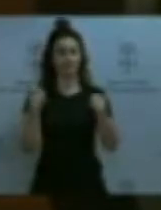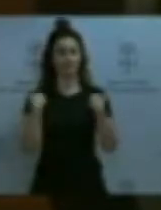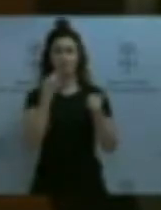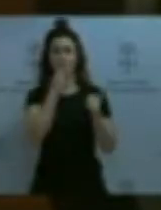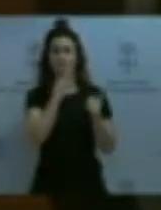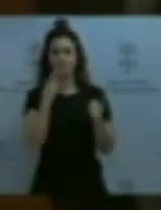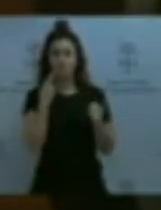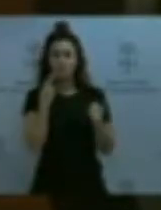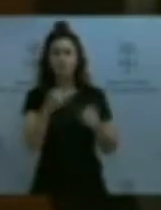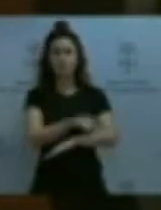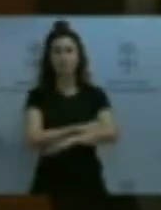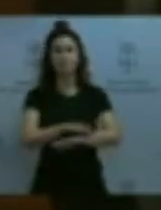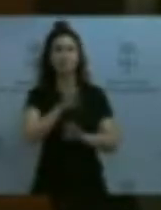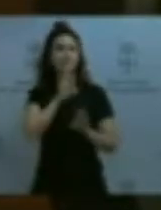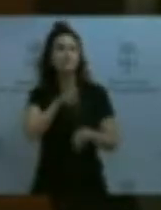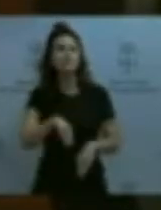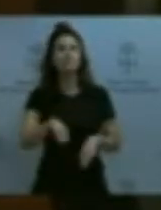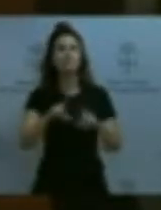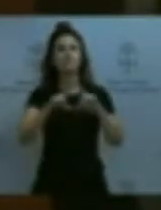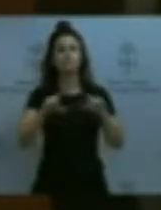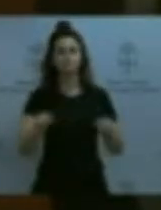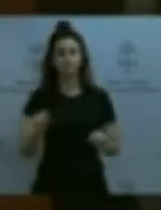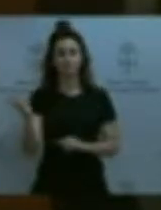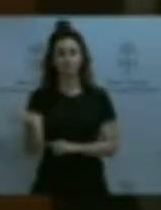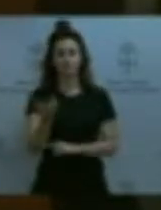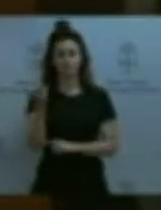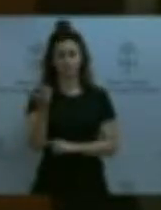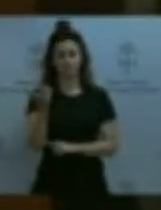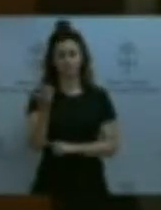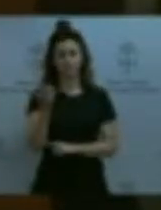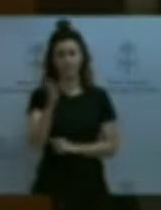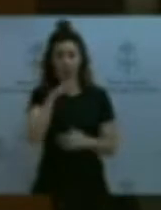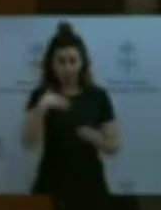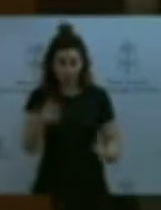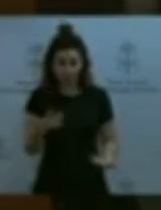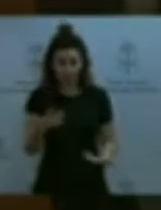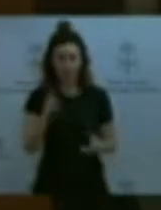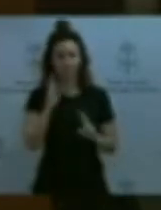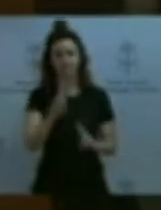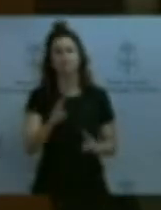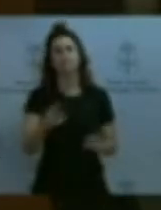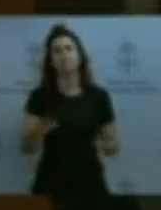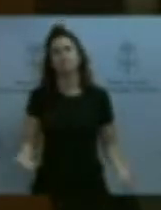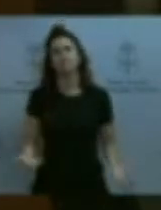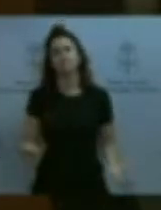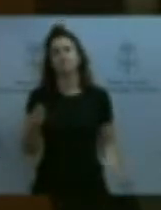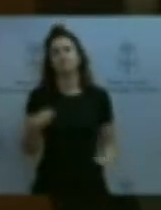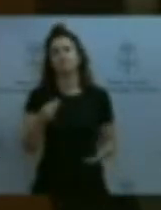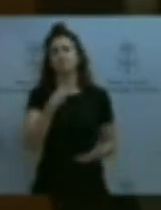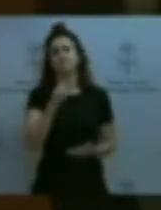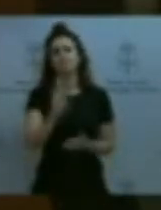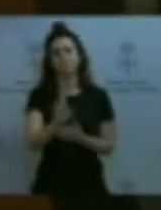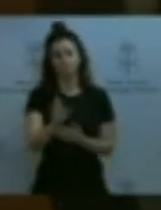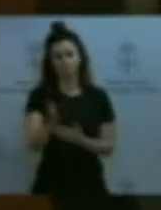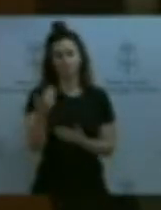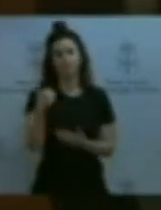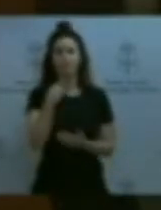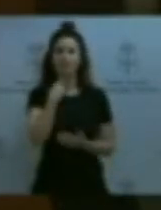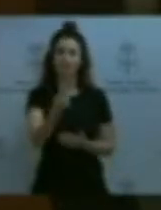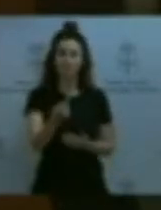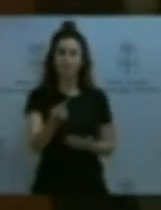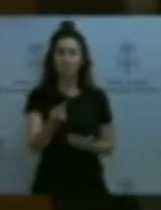pasamos a lo que tenemos ahora y ya se lo dijeron otros portavoces mire a mí noticias como la de hoy en la que hay que